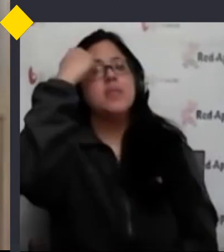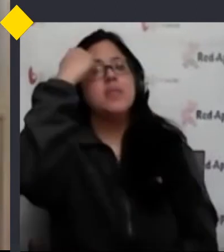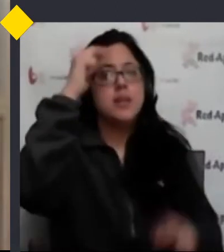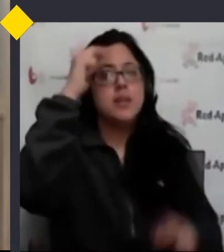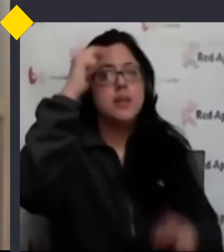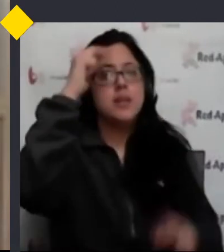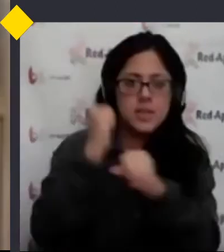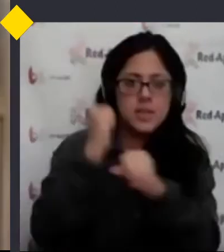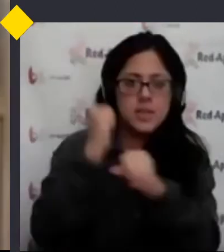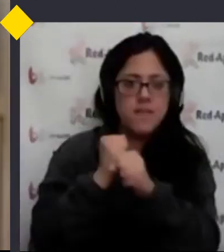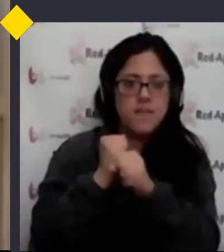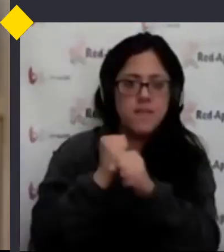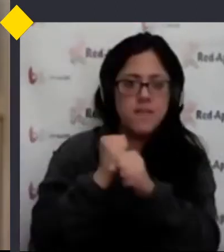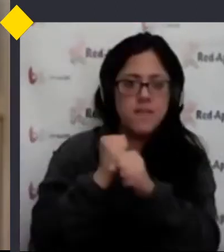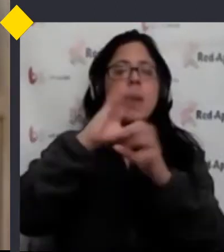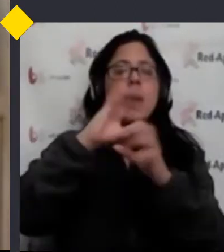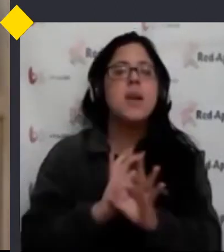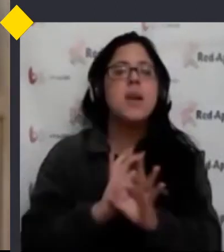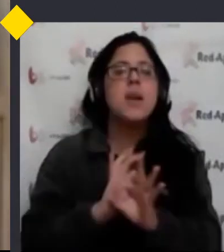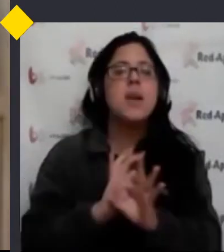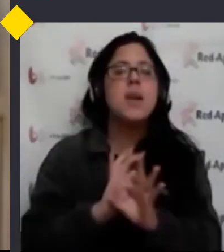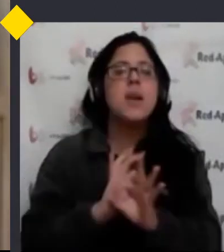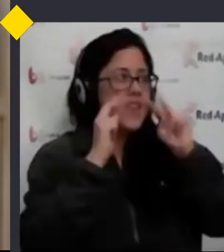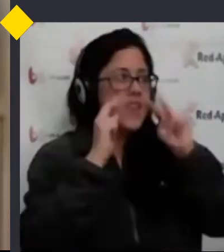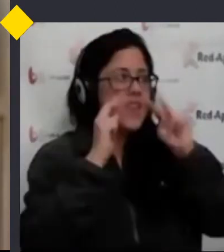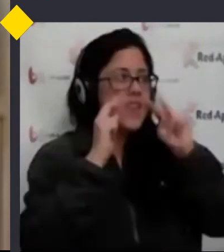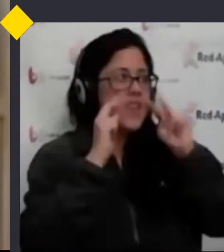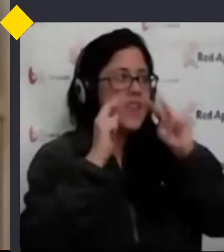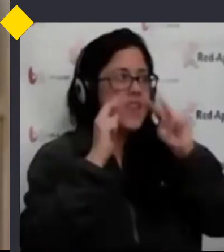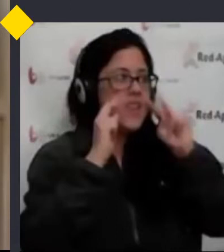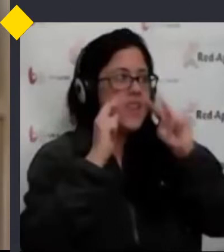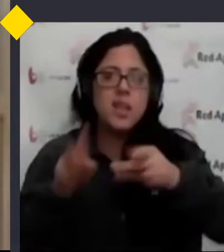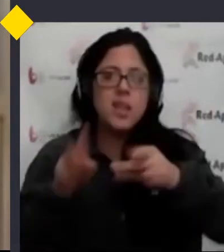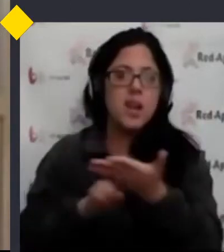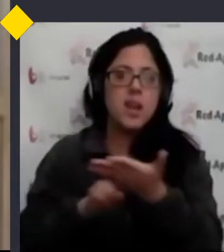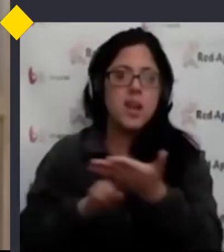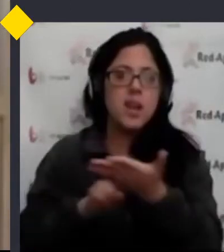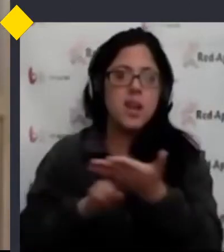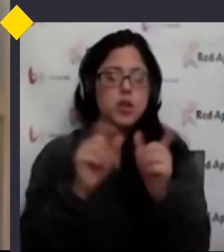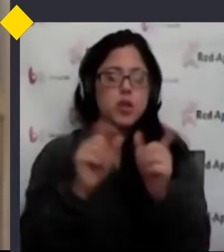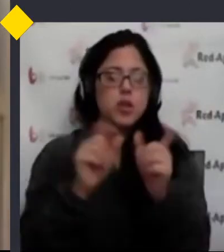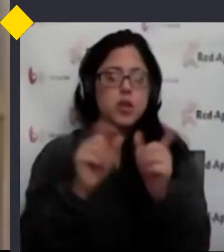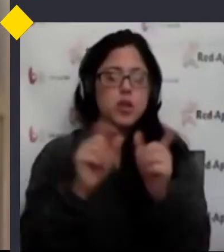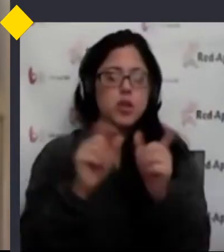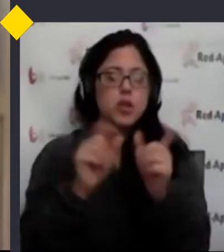adaptarse a esa necesidad y esa diversidad de realidades que tienen las personas. Yo hoy quiero poner el caso de Walmart, porque tú, Walmart